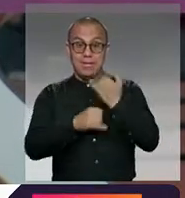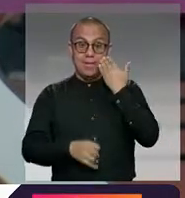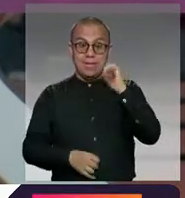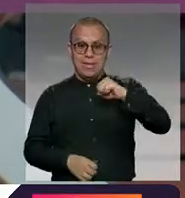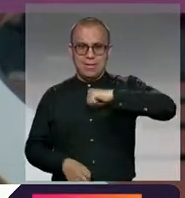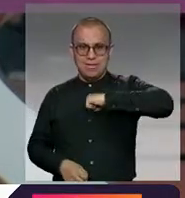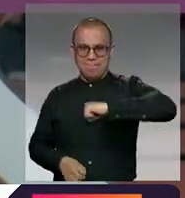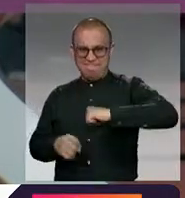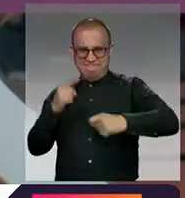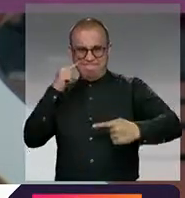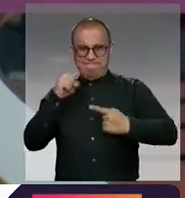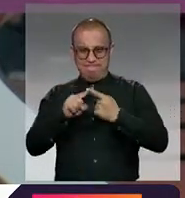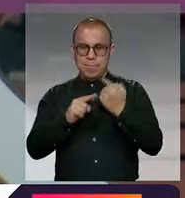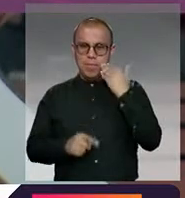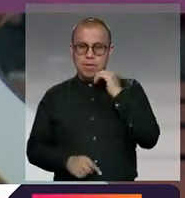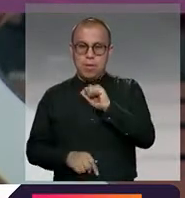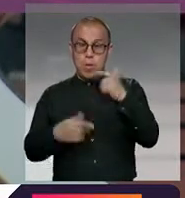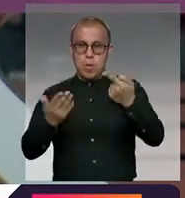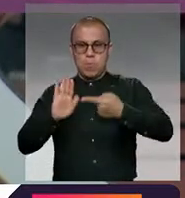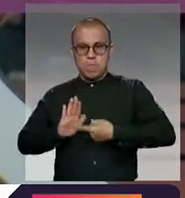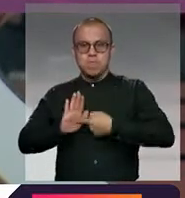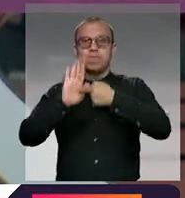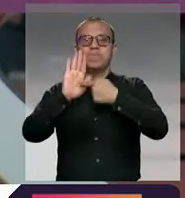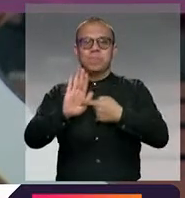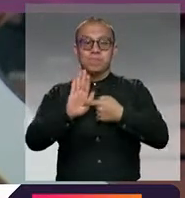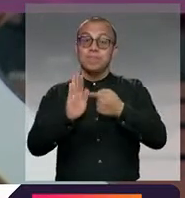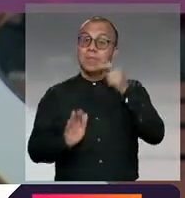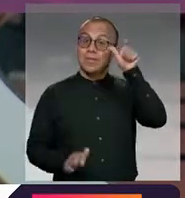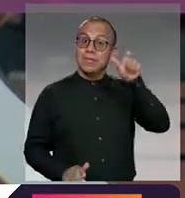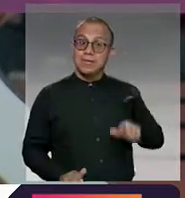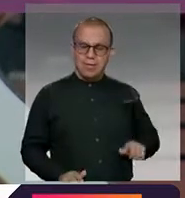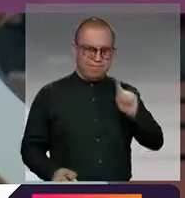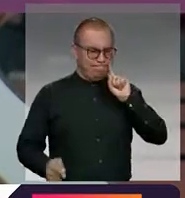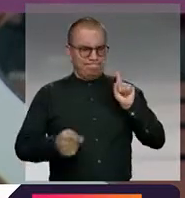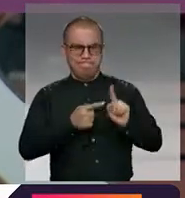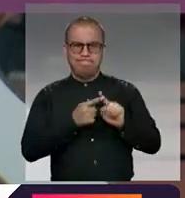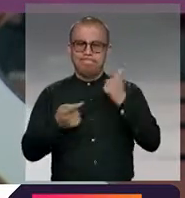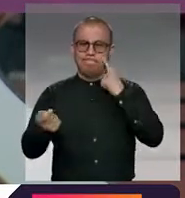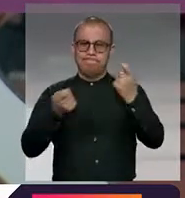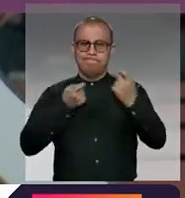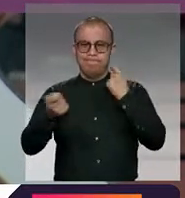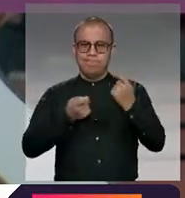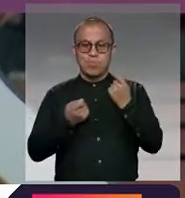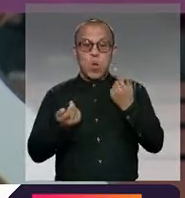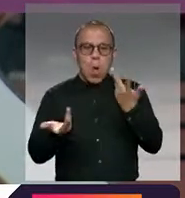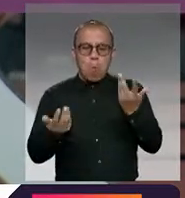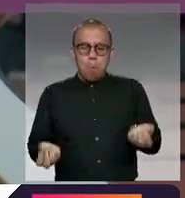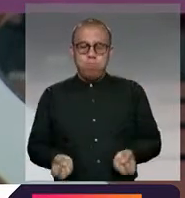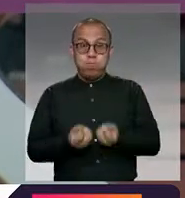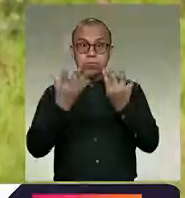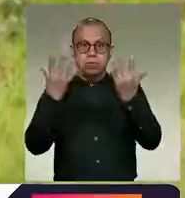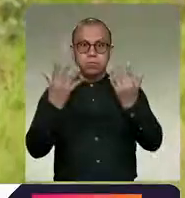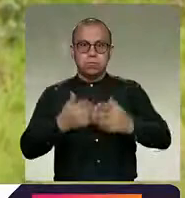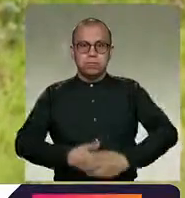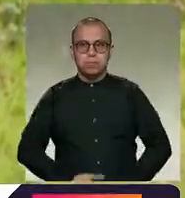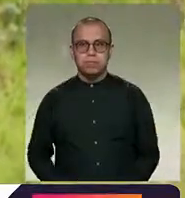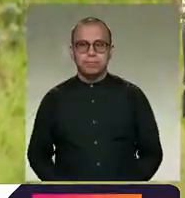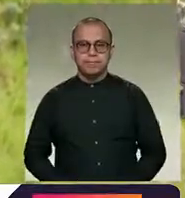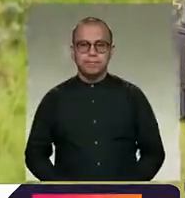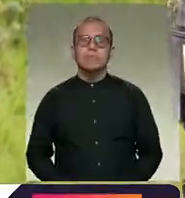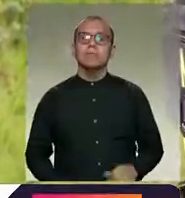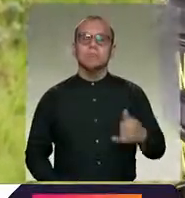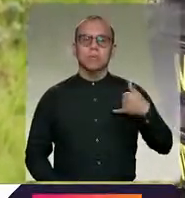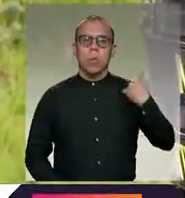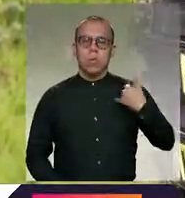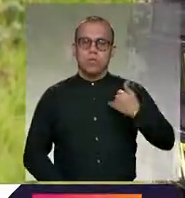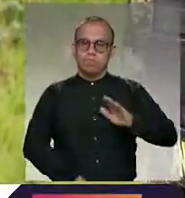los Derechos de la Mujer, les traemos una de ellas que está dedicada al manejo de explosivos. Jóvenes,